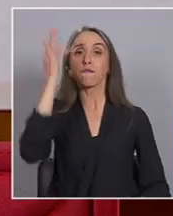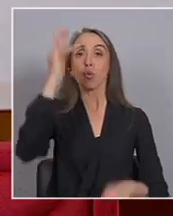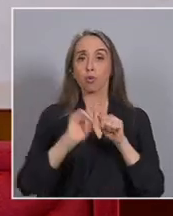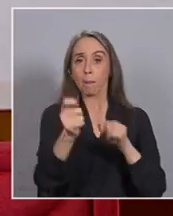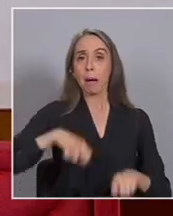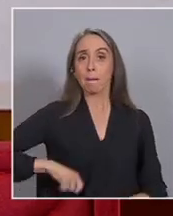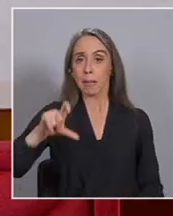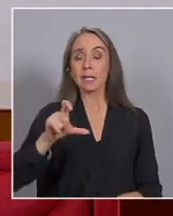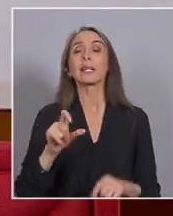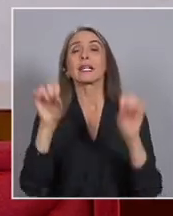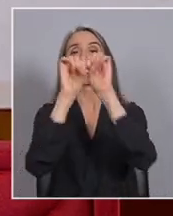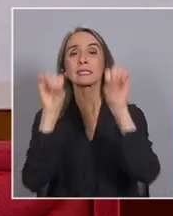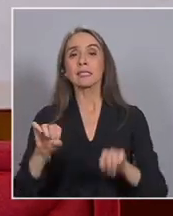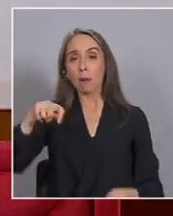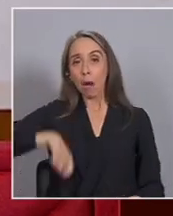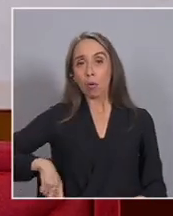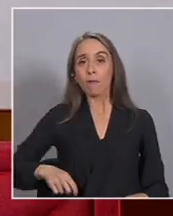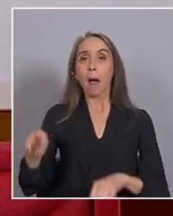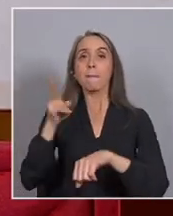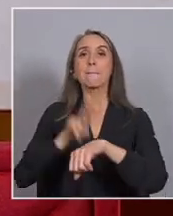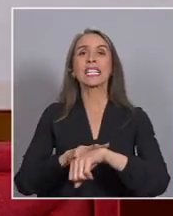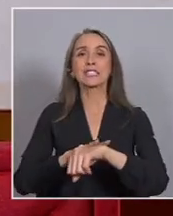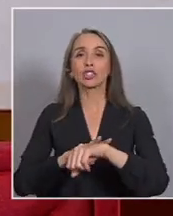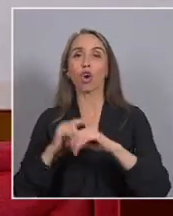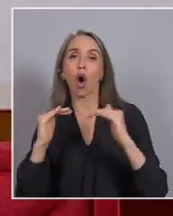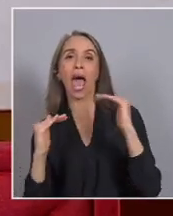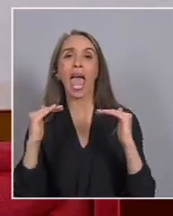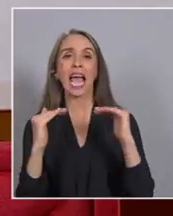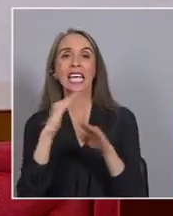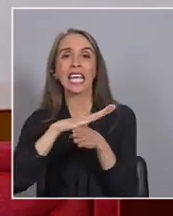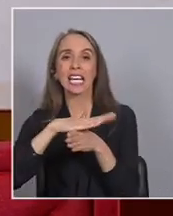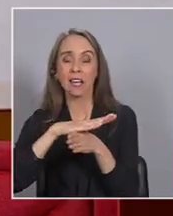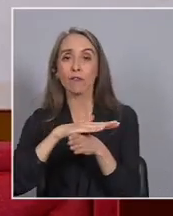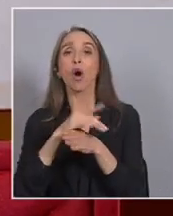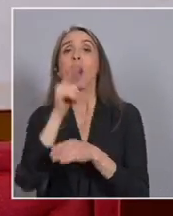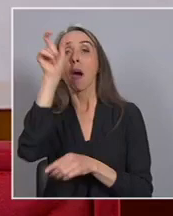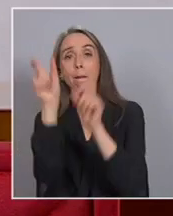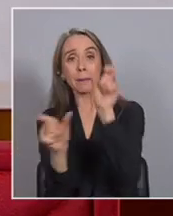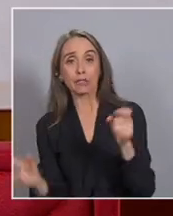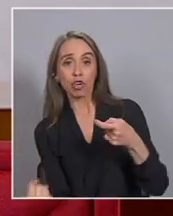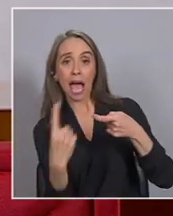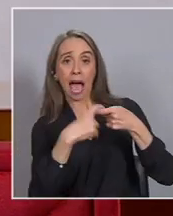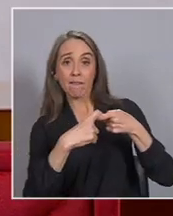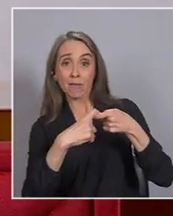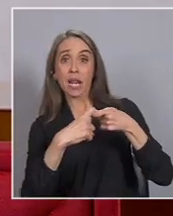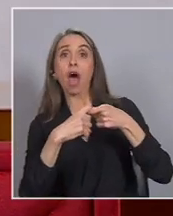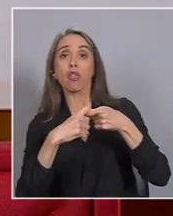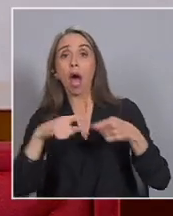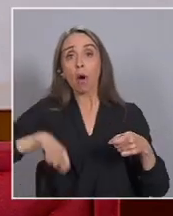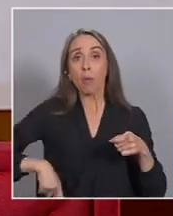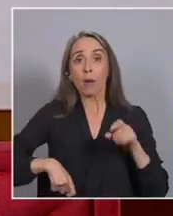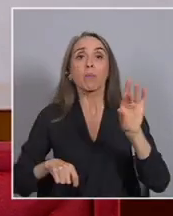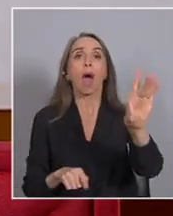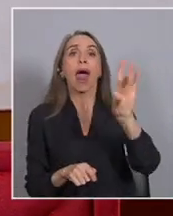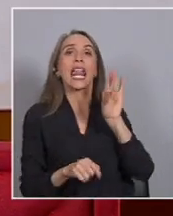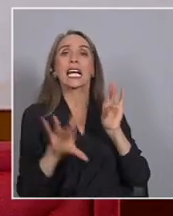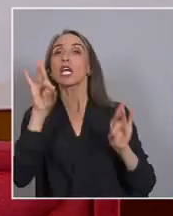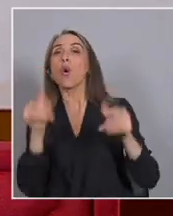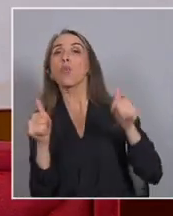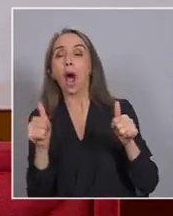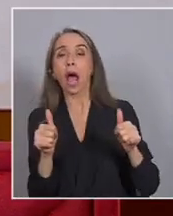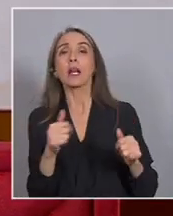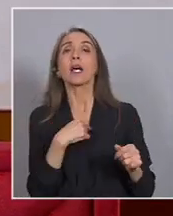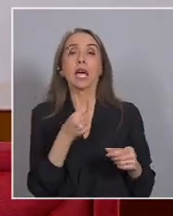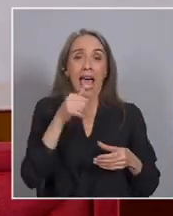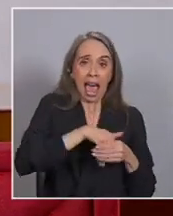previsional mixto y equilibrado que fortalece la libertad de elección de los afiliados, mantiene la